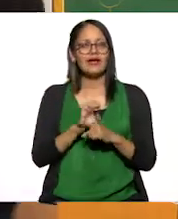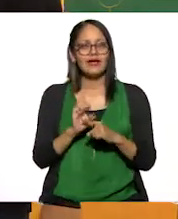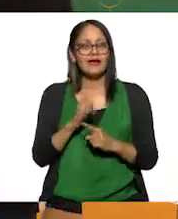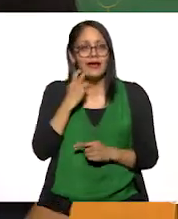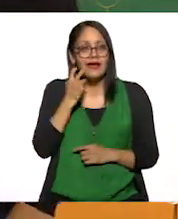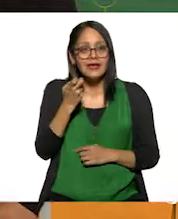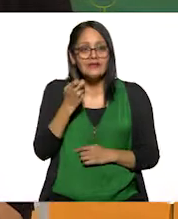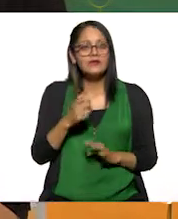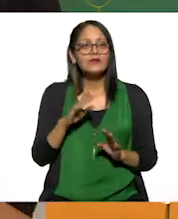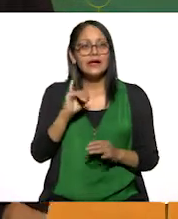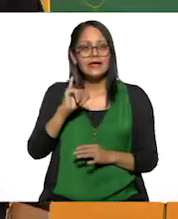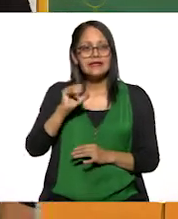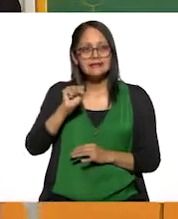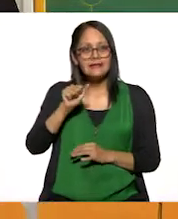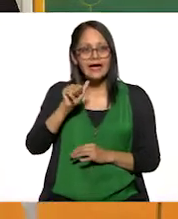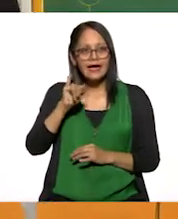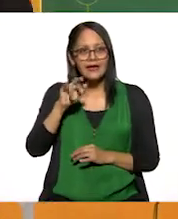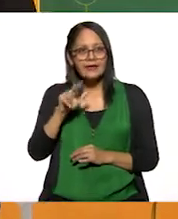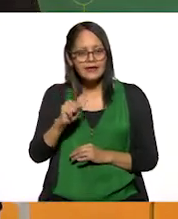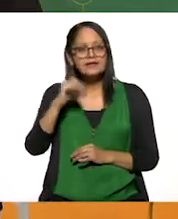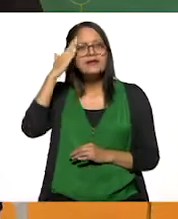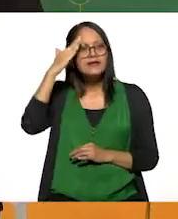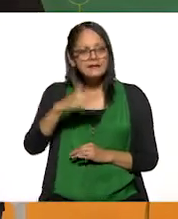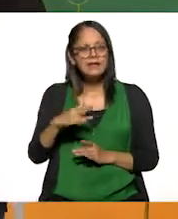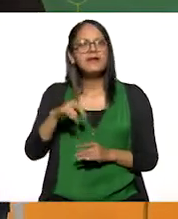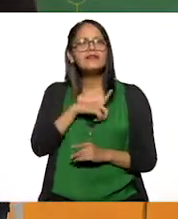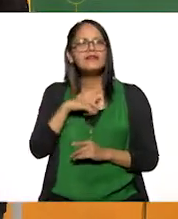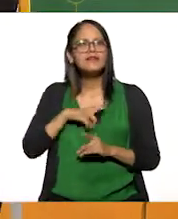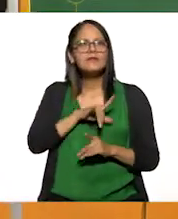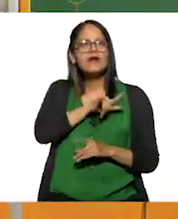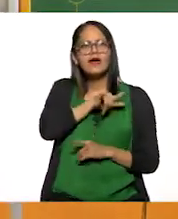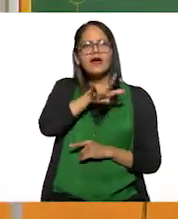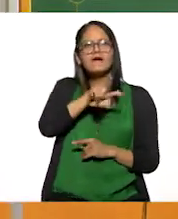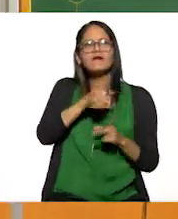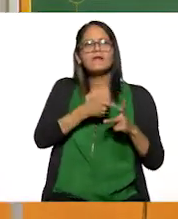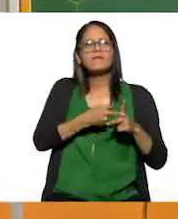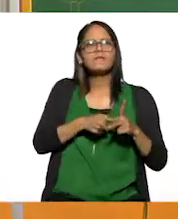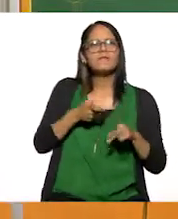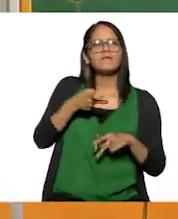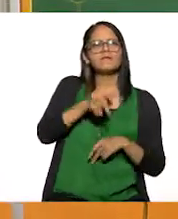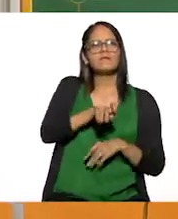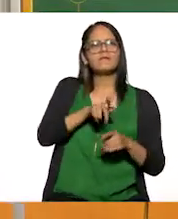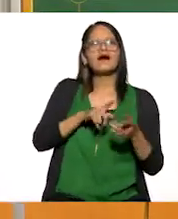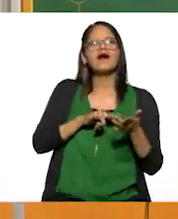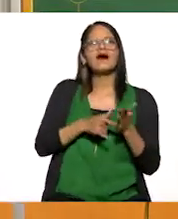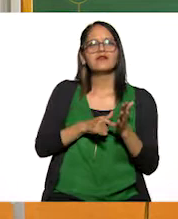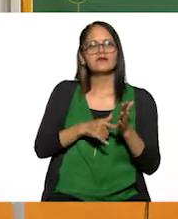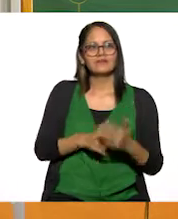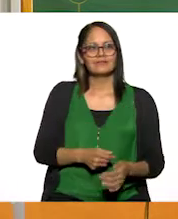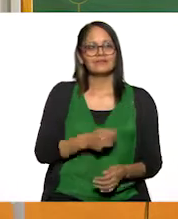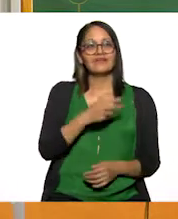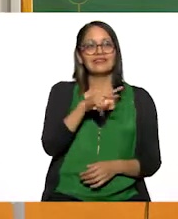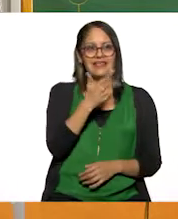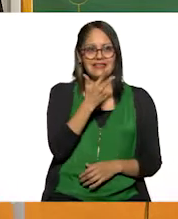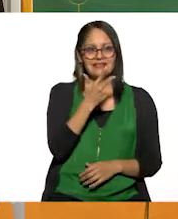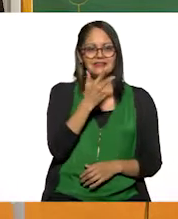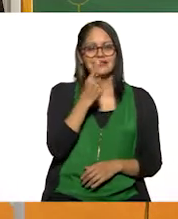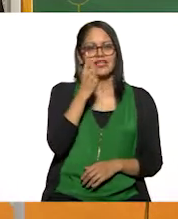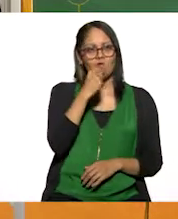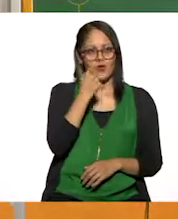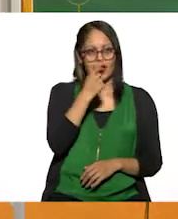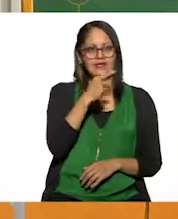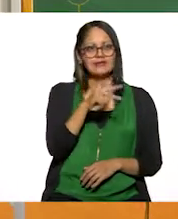sí, Isaira ya sabe que tiene que tomar su avión mínimo a las 13